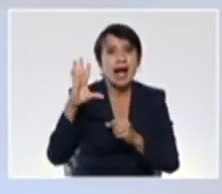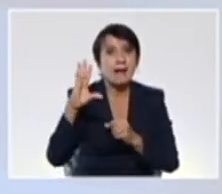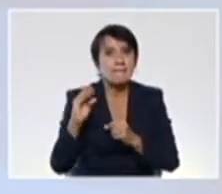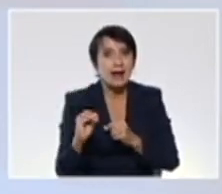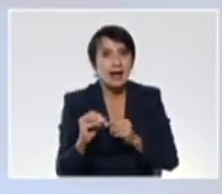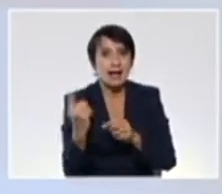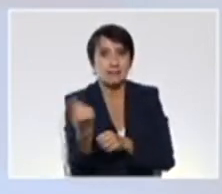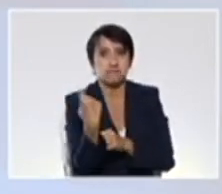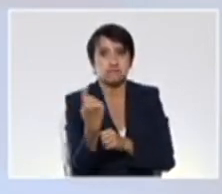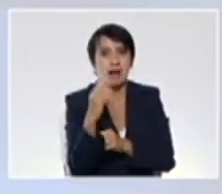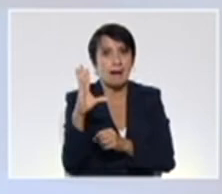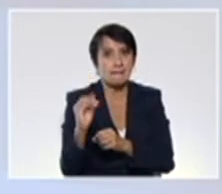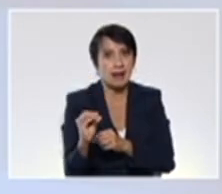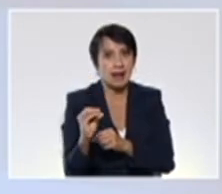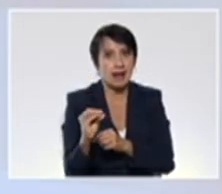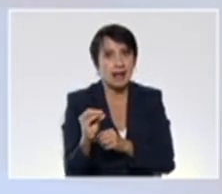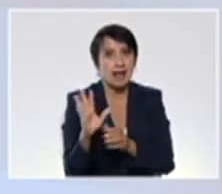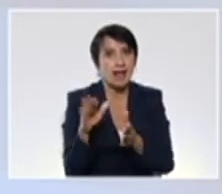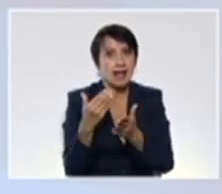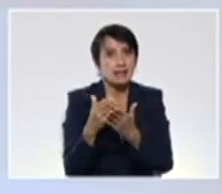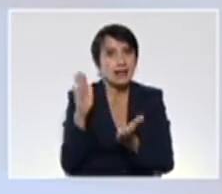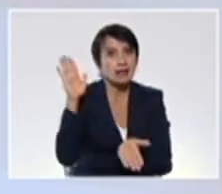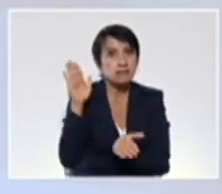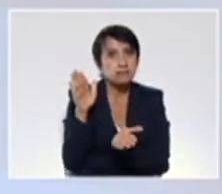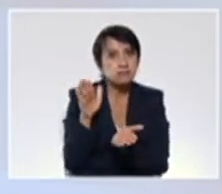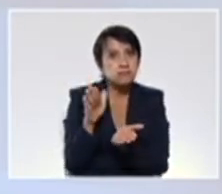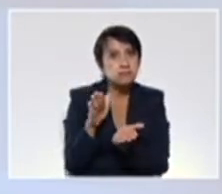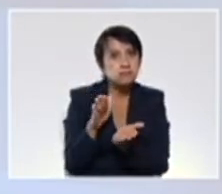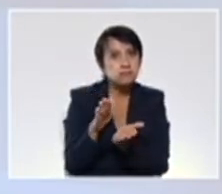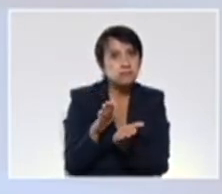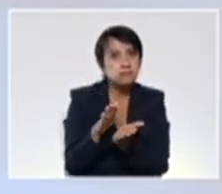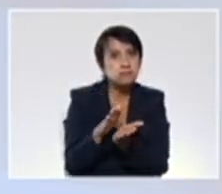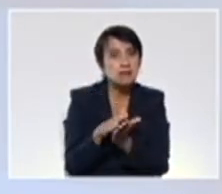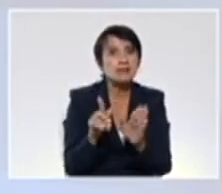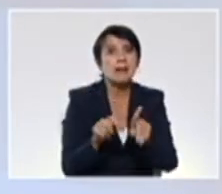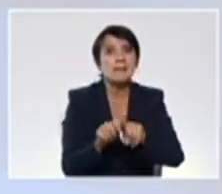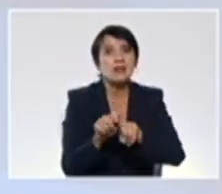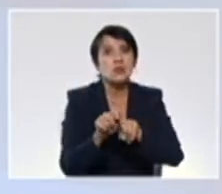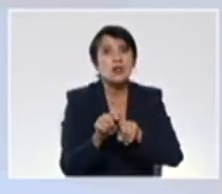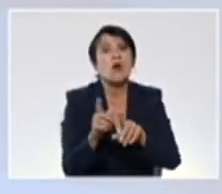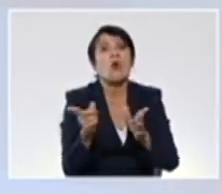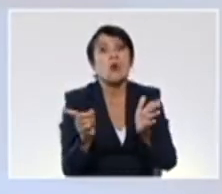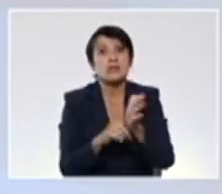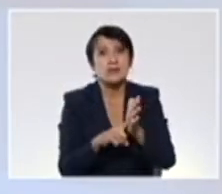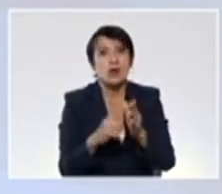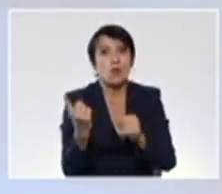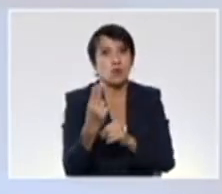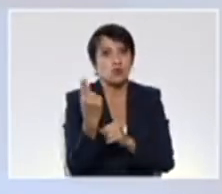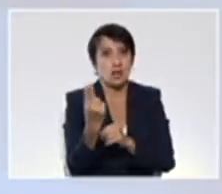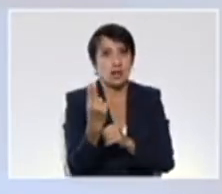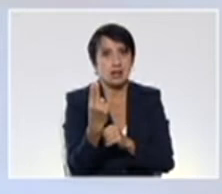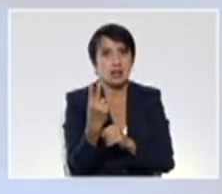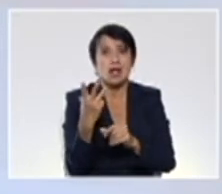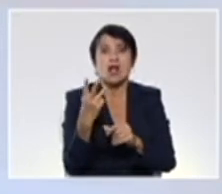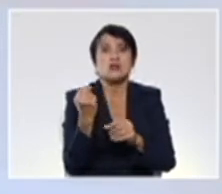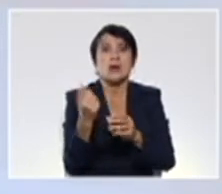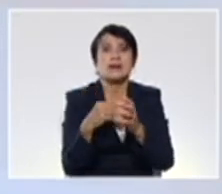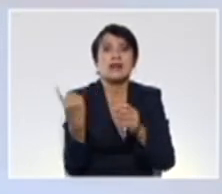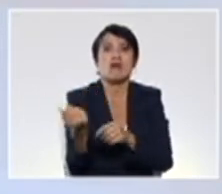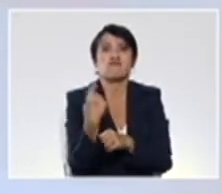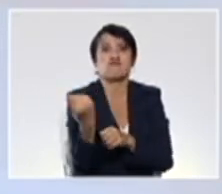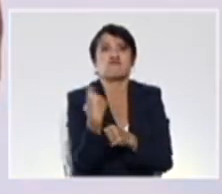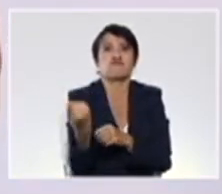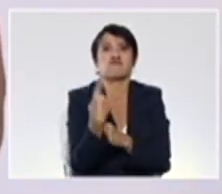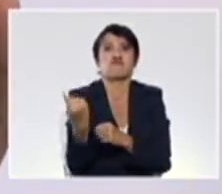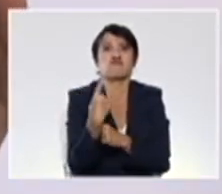para que todos sus componentes enfríen, bajen temperatura y lo puedas volver a usar, ¿sí? Esto no es para que esté encendido